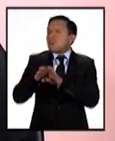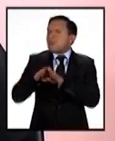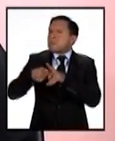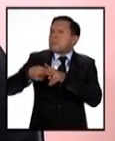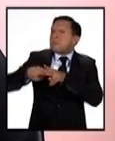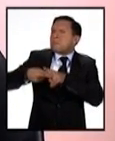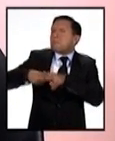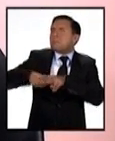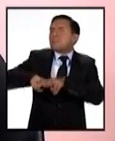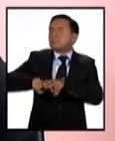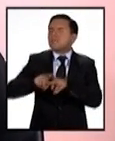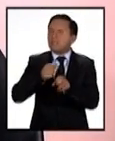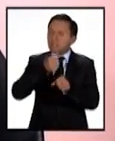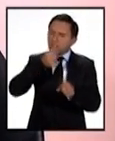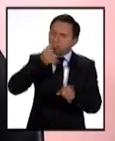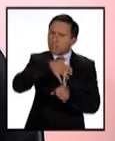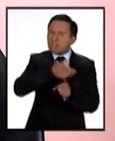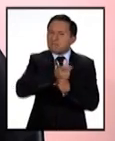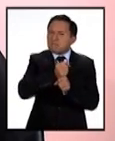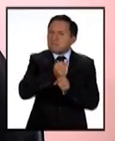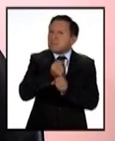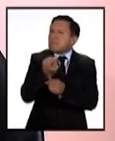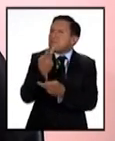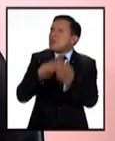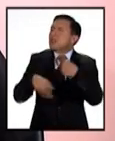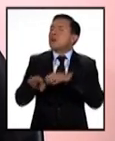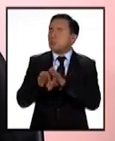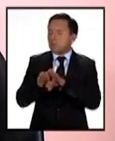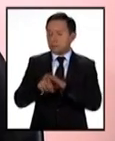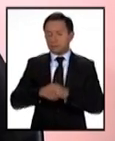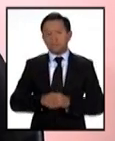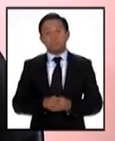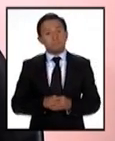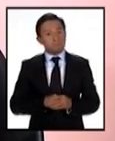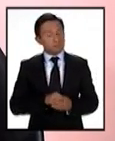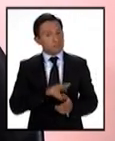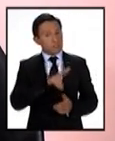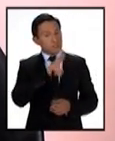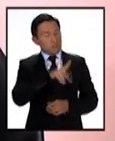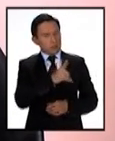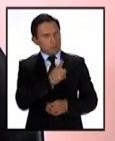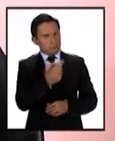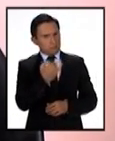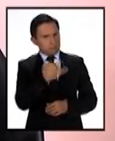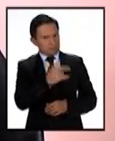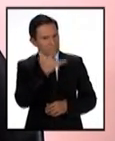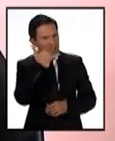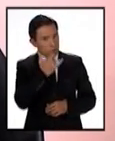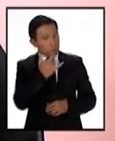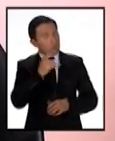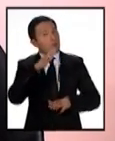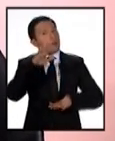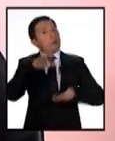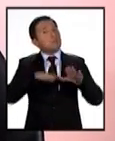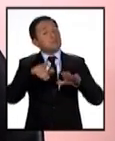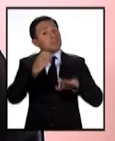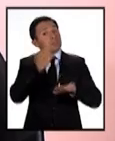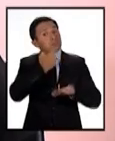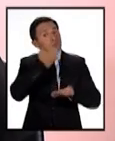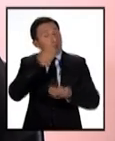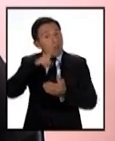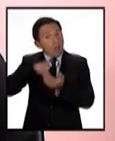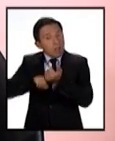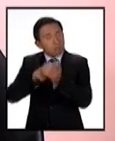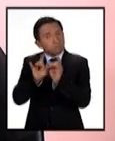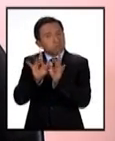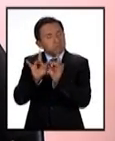podría parecer muy lógico, pero en ocasiones la escuela no se da cuenta de lo que está pasando, ni los actores